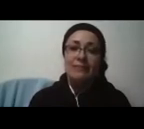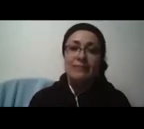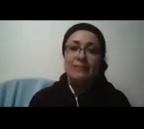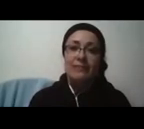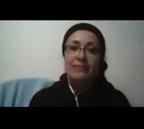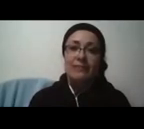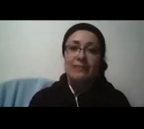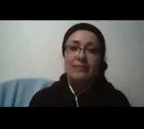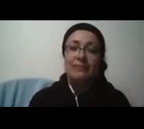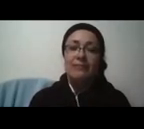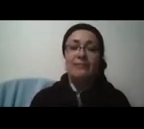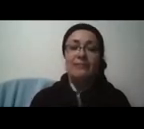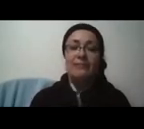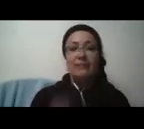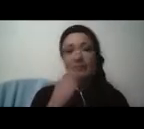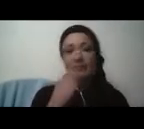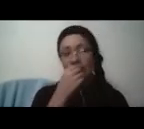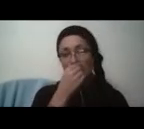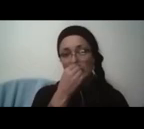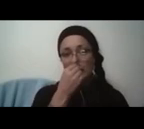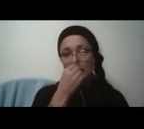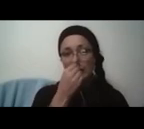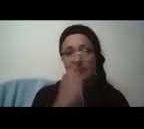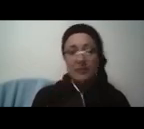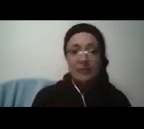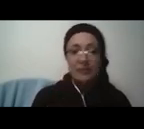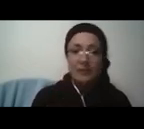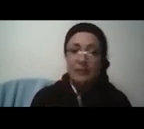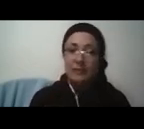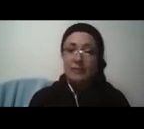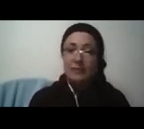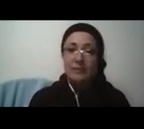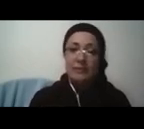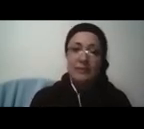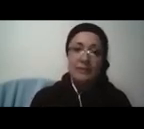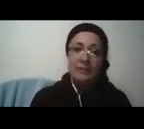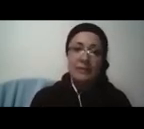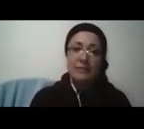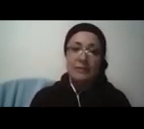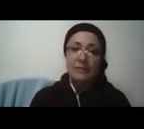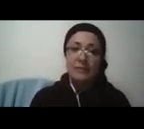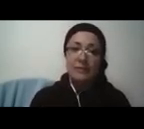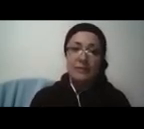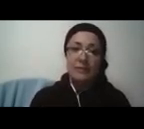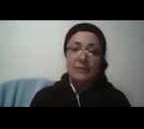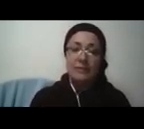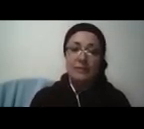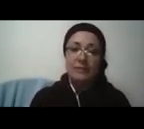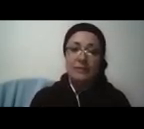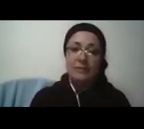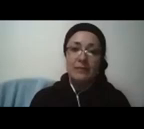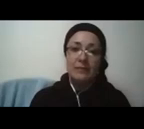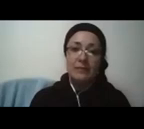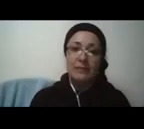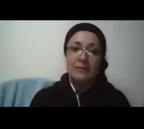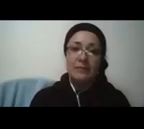tecnología son las plantas de concentración de torre solar, que utilizan miles de espejos llamados helióstatos, los que forman un campo solar.